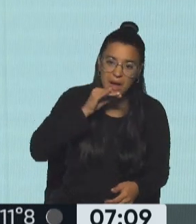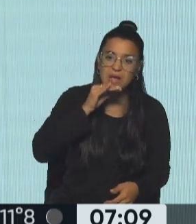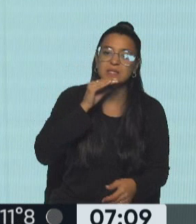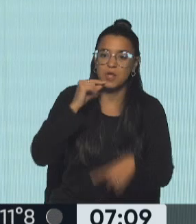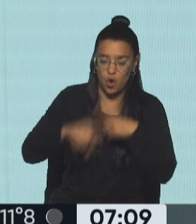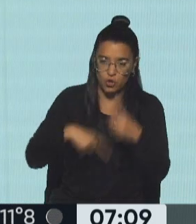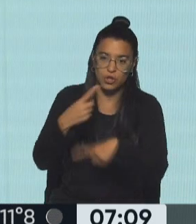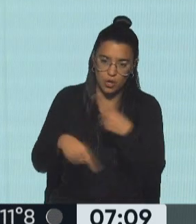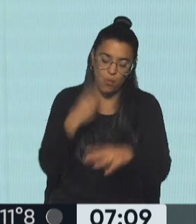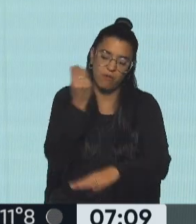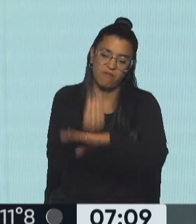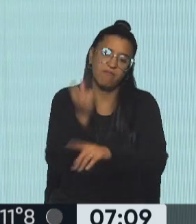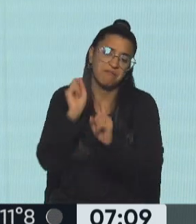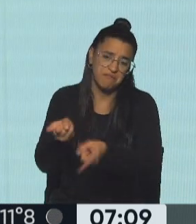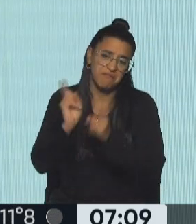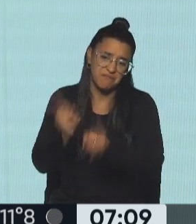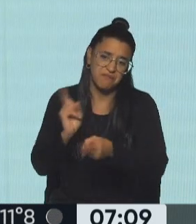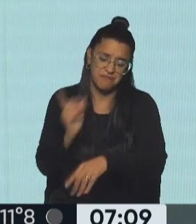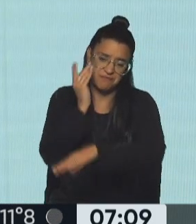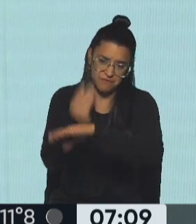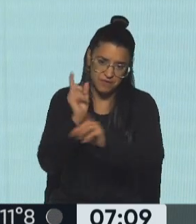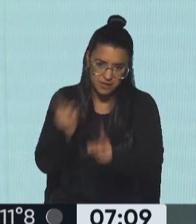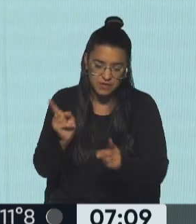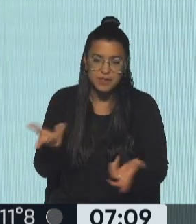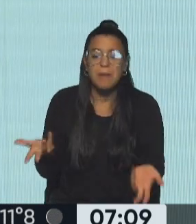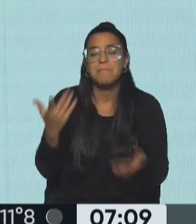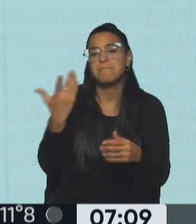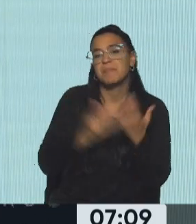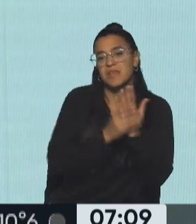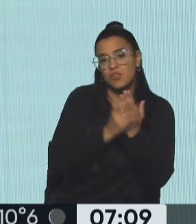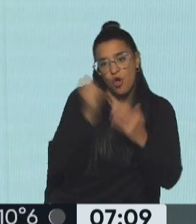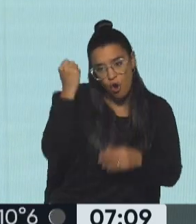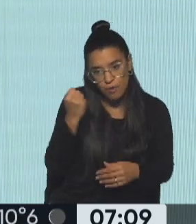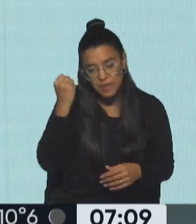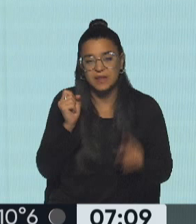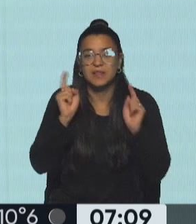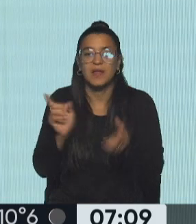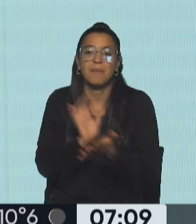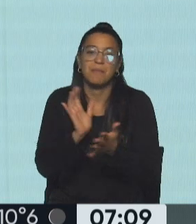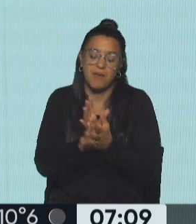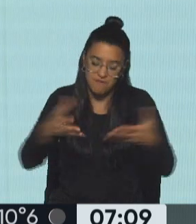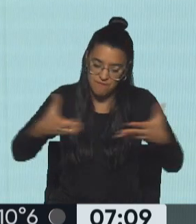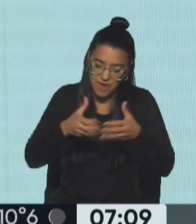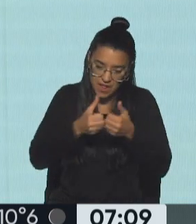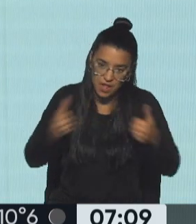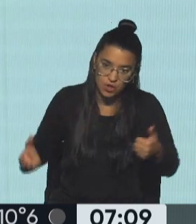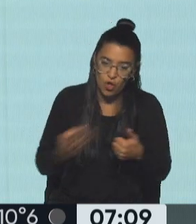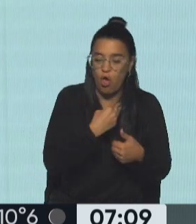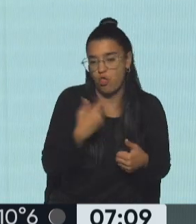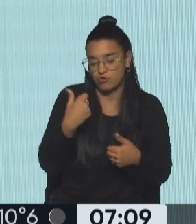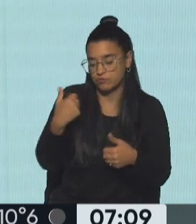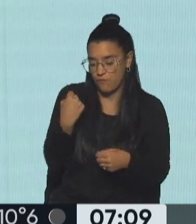sigue en el cargo sigue ratifica su posición como ministro de economía y como tercera pata del frente de todos Esto es